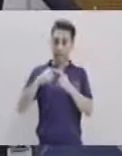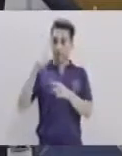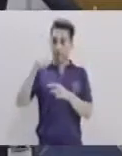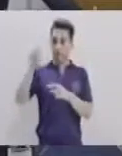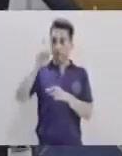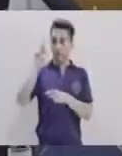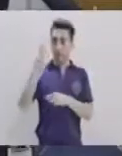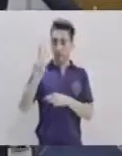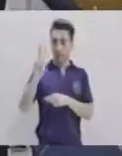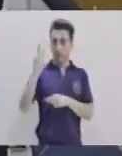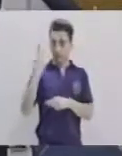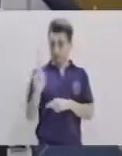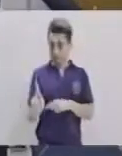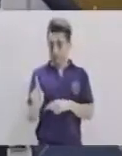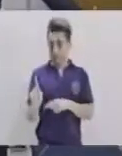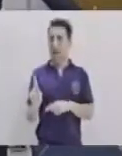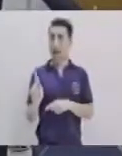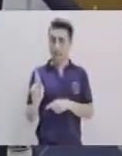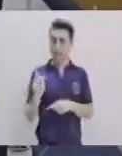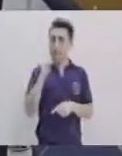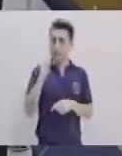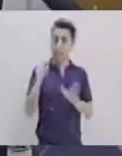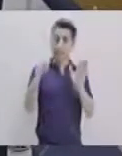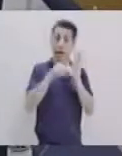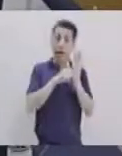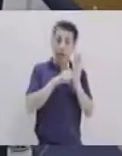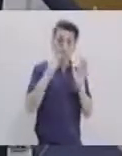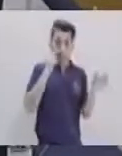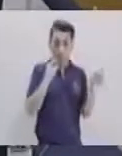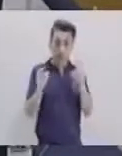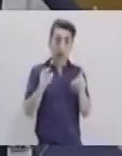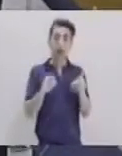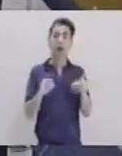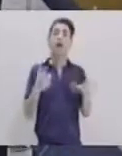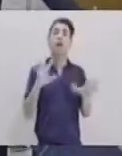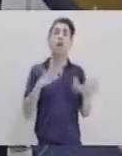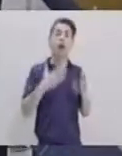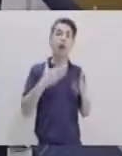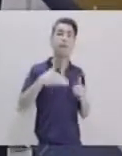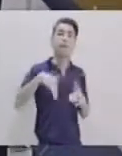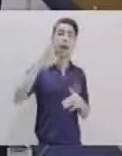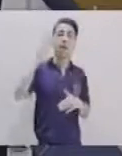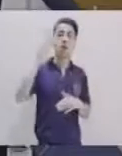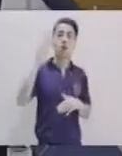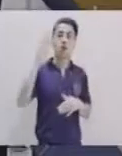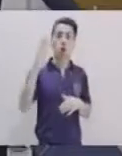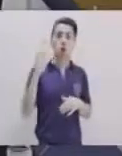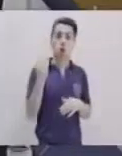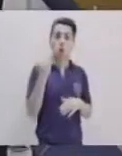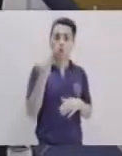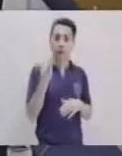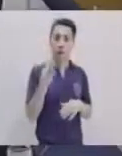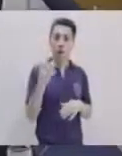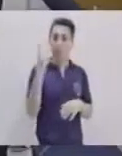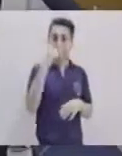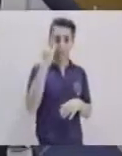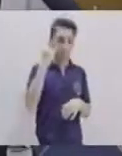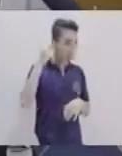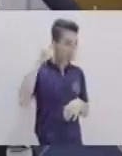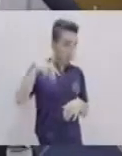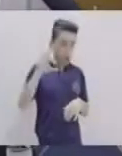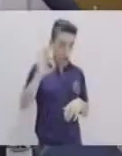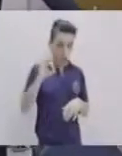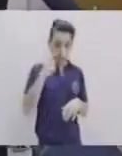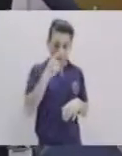cuadrado y. Como estamos restando, vamos a conservar el signo del que tiene mayor valor absoluto. En este caso, es